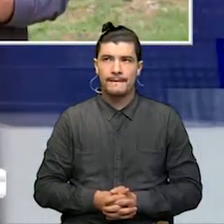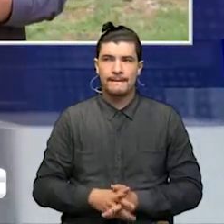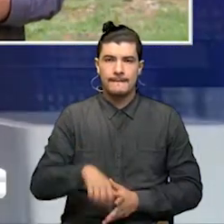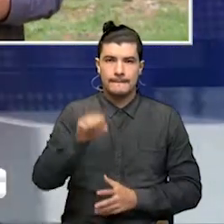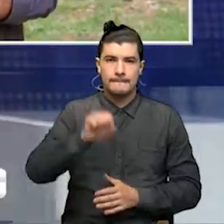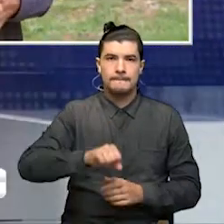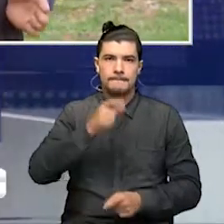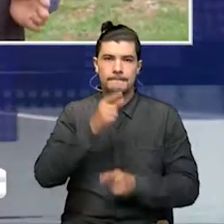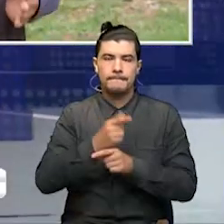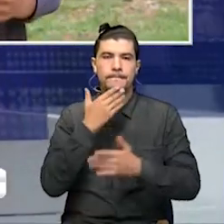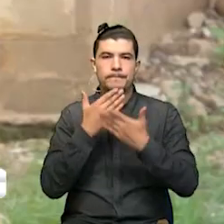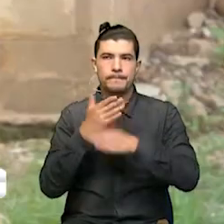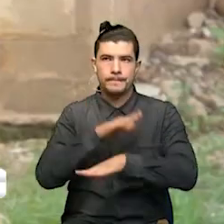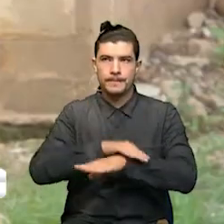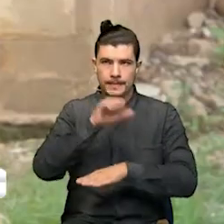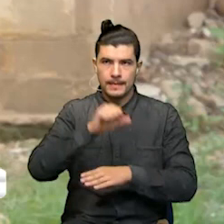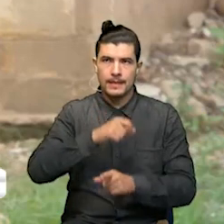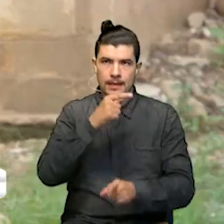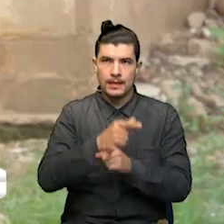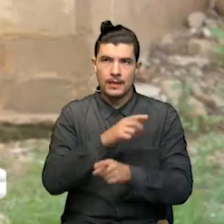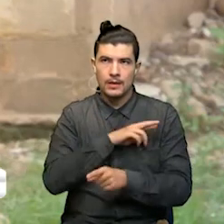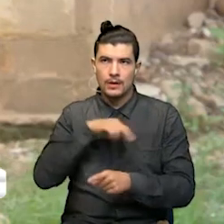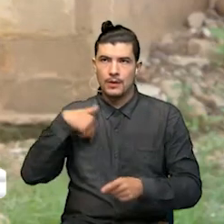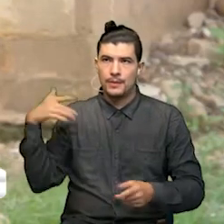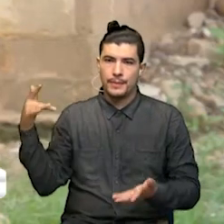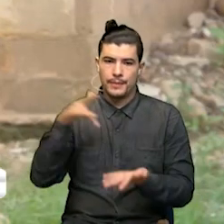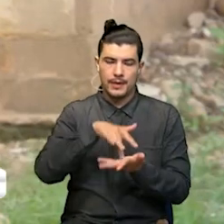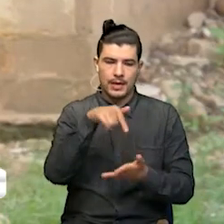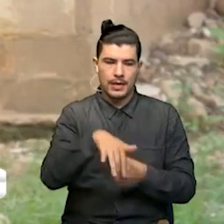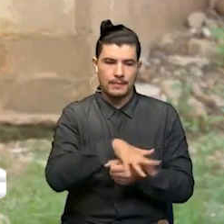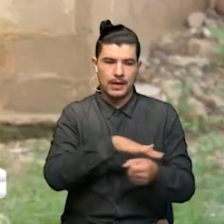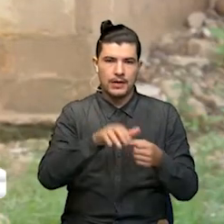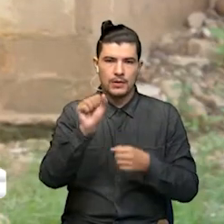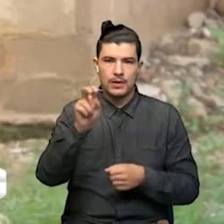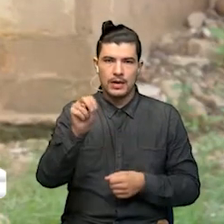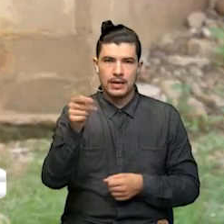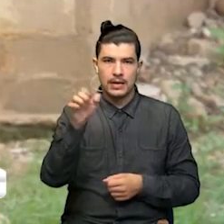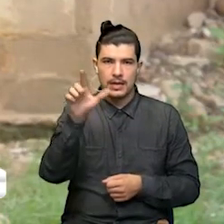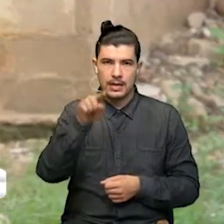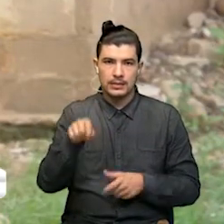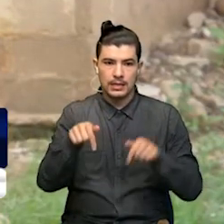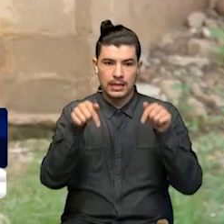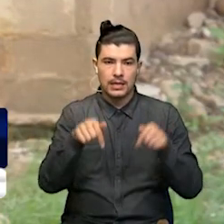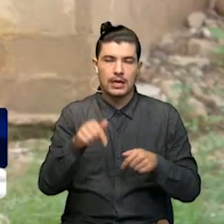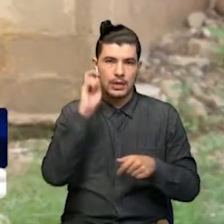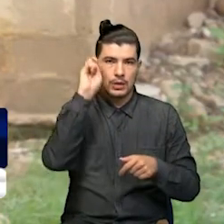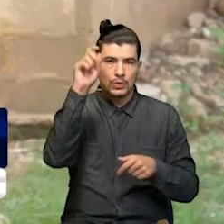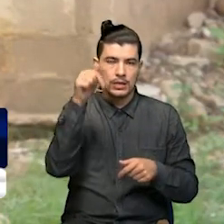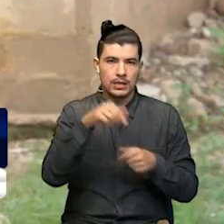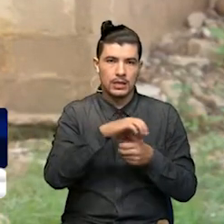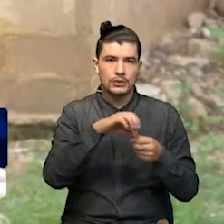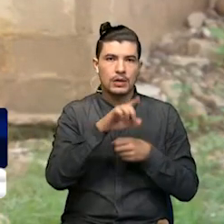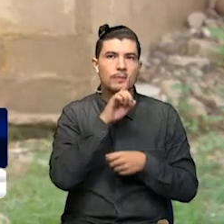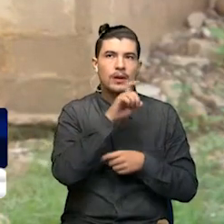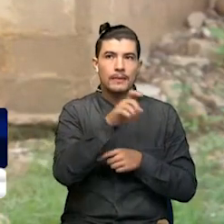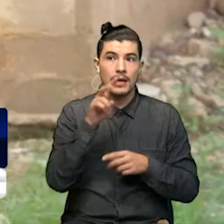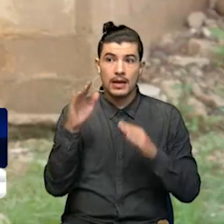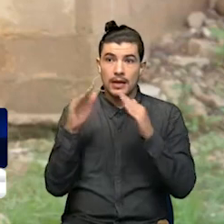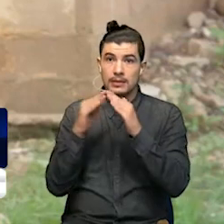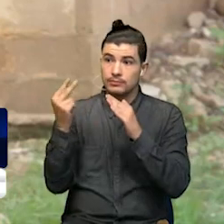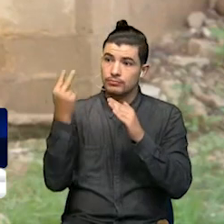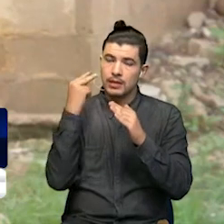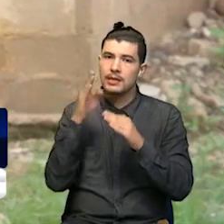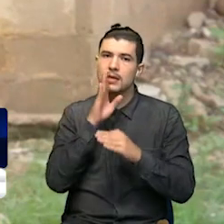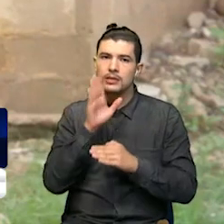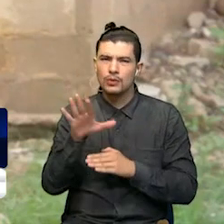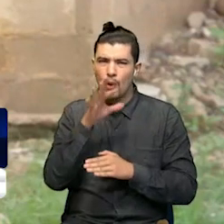Así es, muy buenas tardes. Pues efectivamente nos trasladamos hasta el barrio Los Ángeles, en el norte de Bucaramanga. La vivienda que está a mi espalda es la casa de